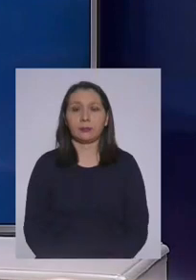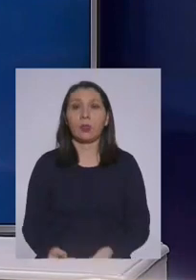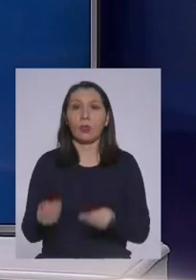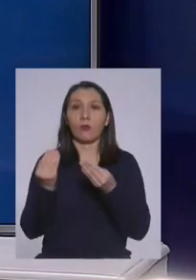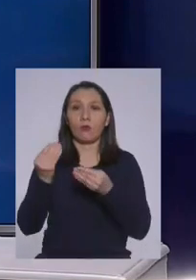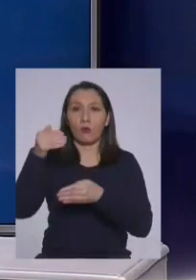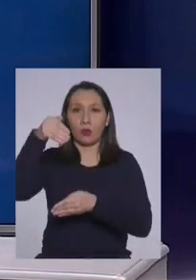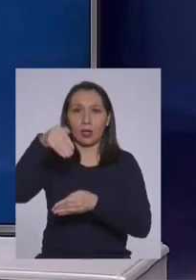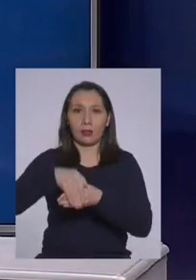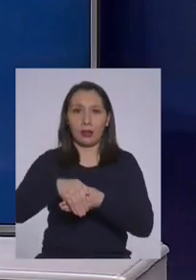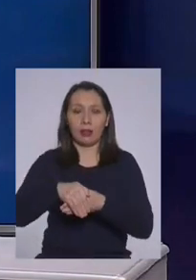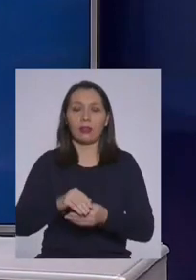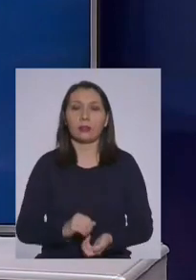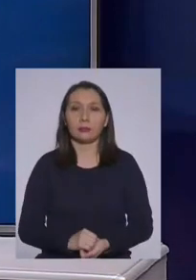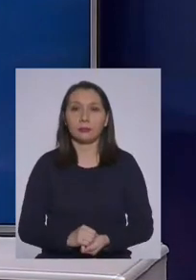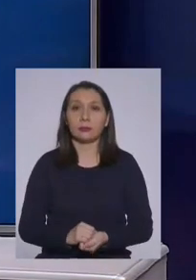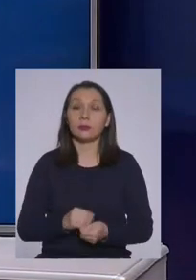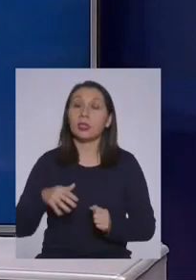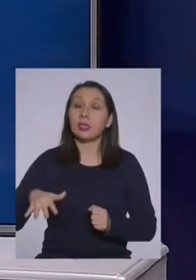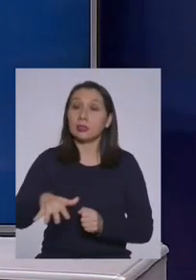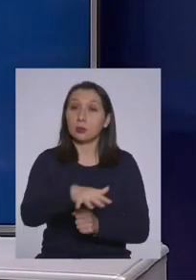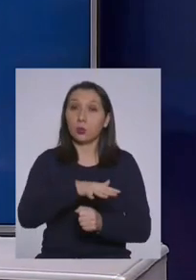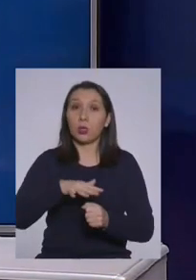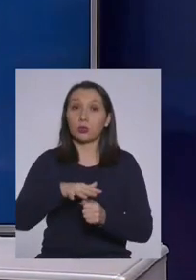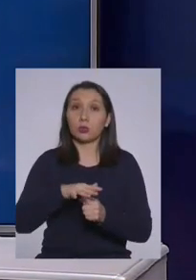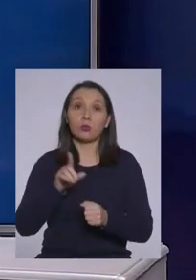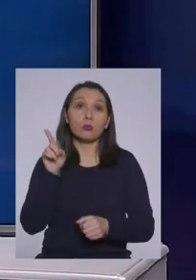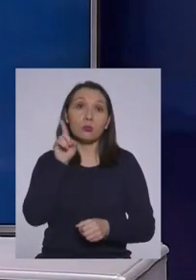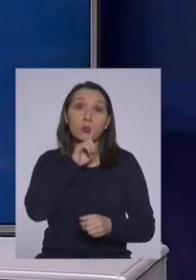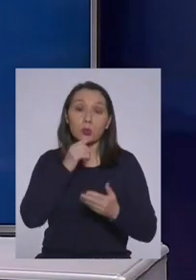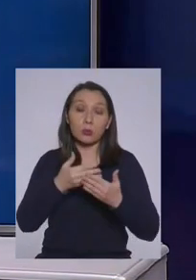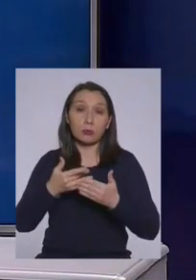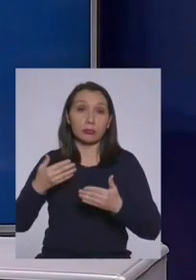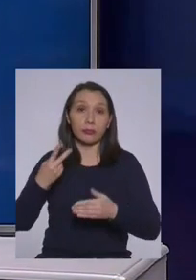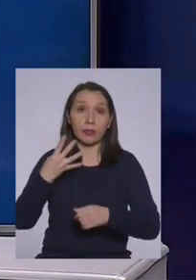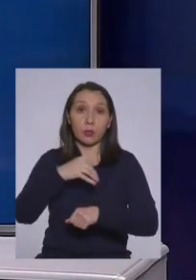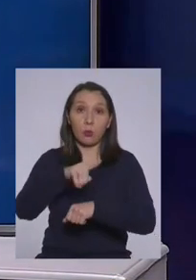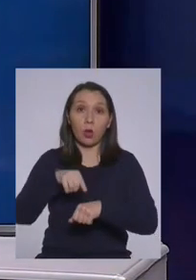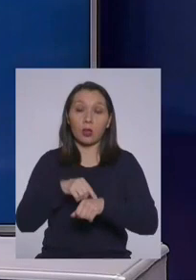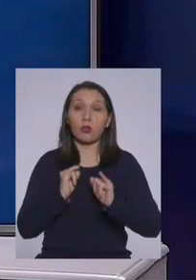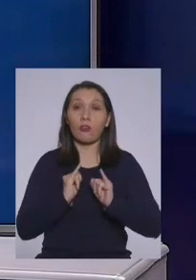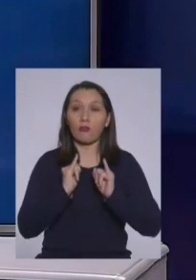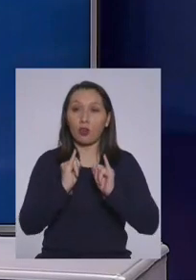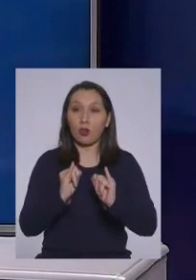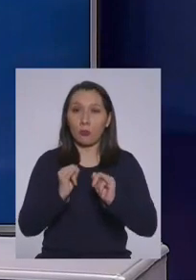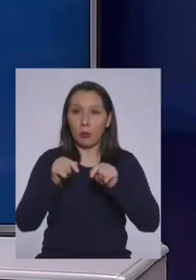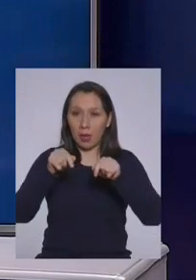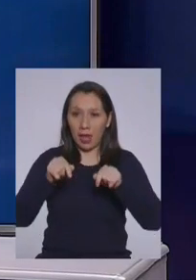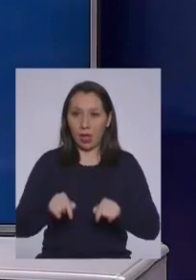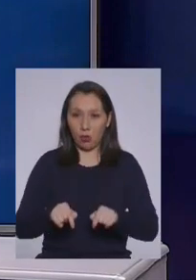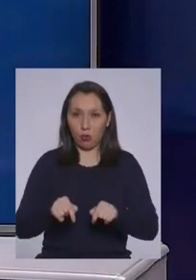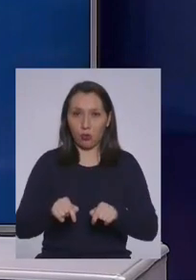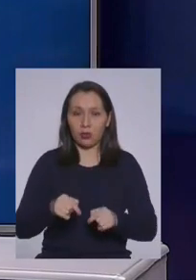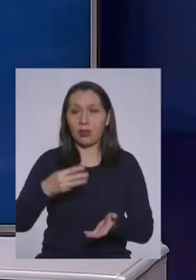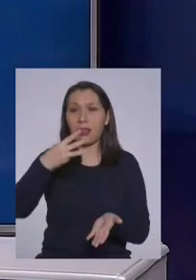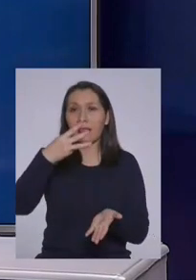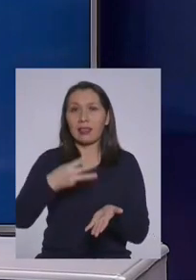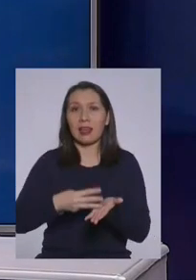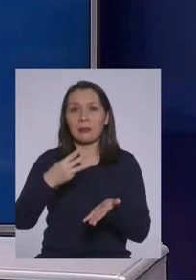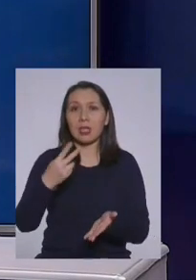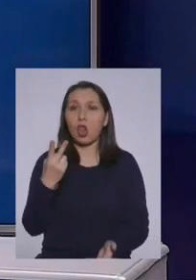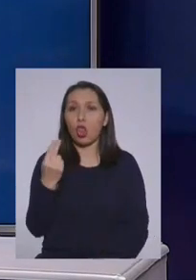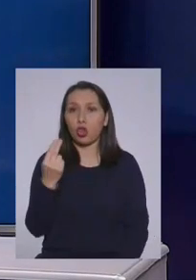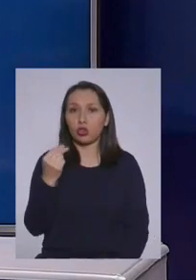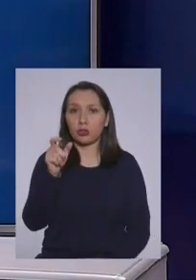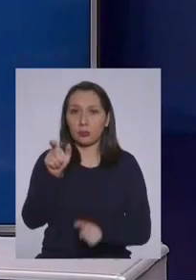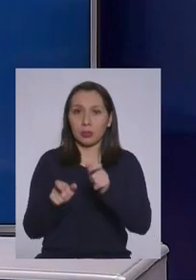Buenas tardes. En cuanto a la situación de las últimas 24 horas, debemos reportar el día de hoy 3.012